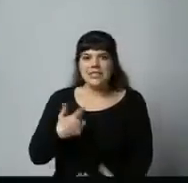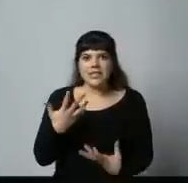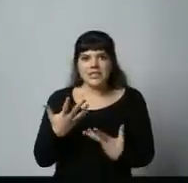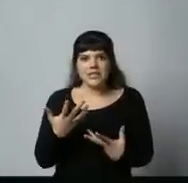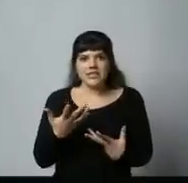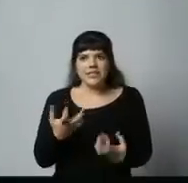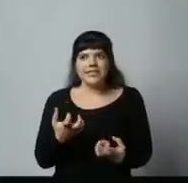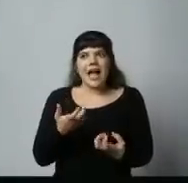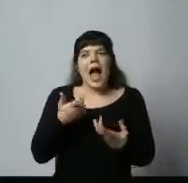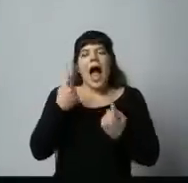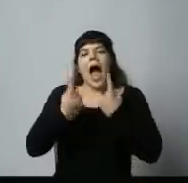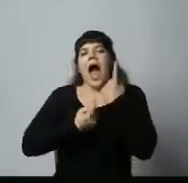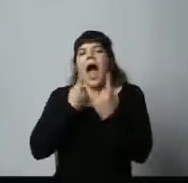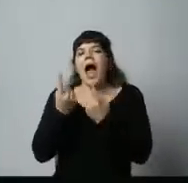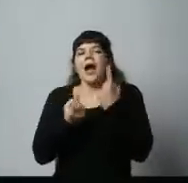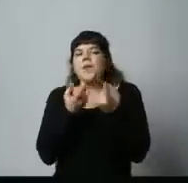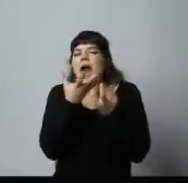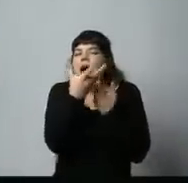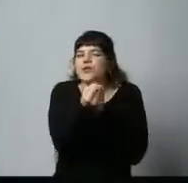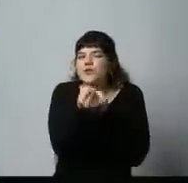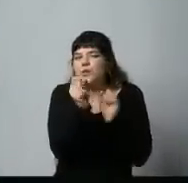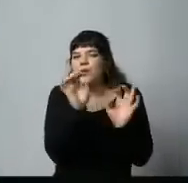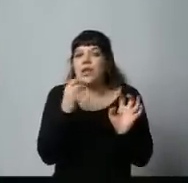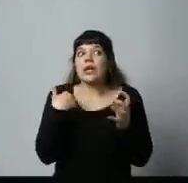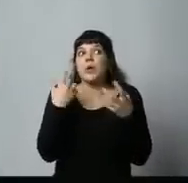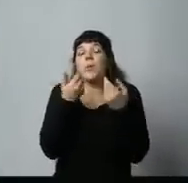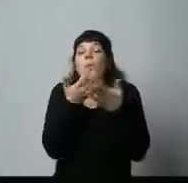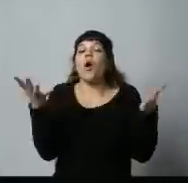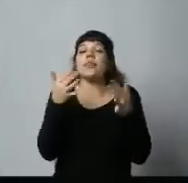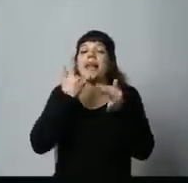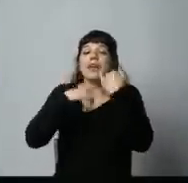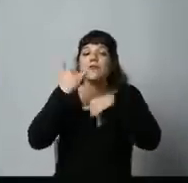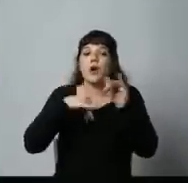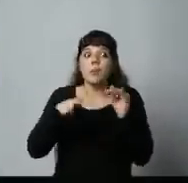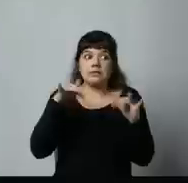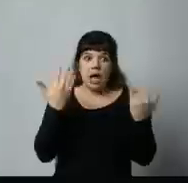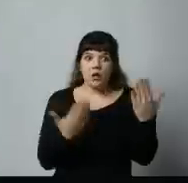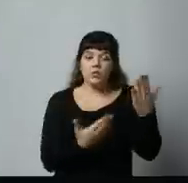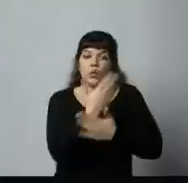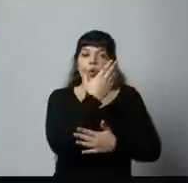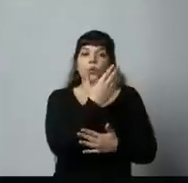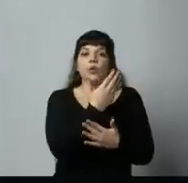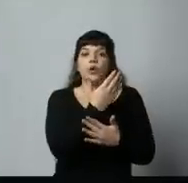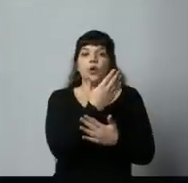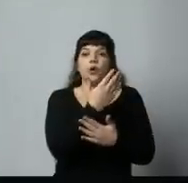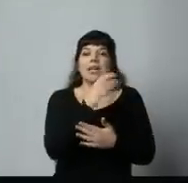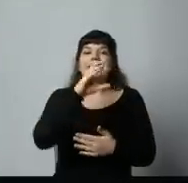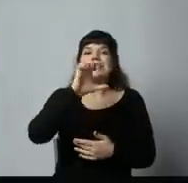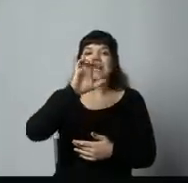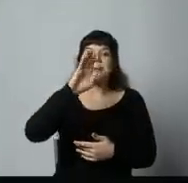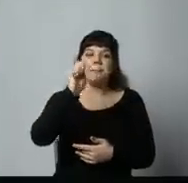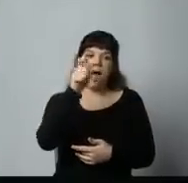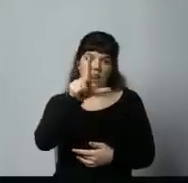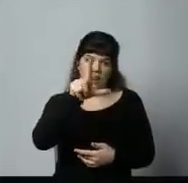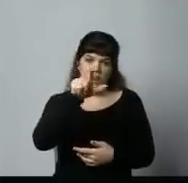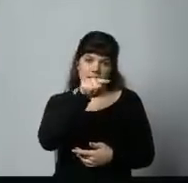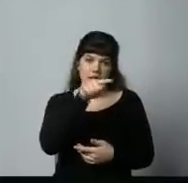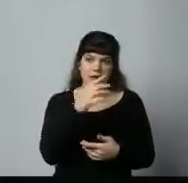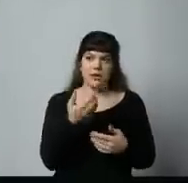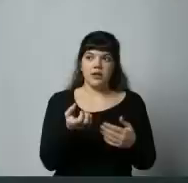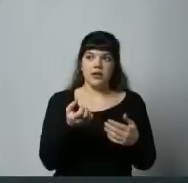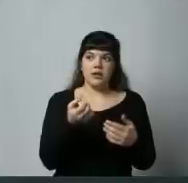algunas pistas y sobre todo mostrar una información que publicó la la cepal eh la